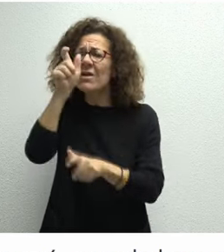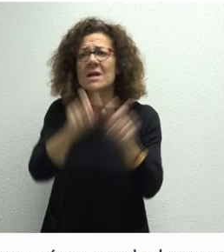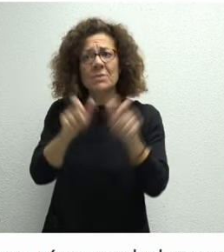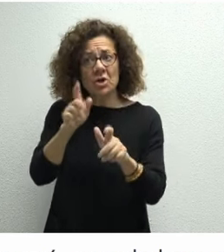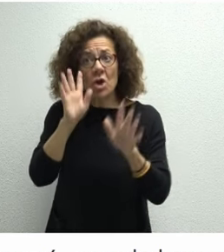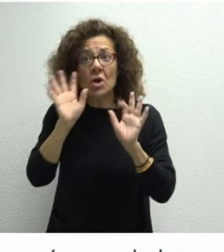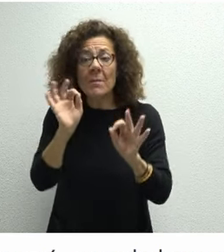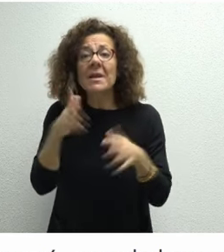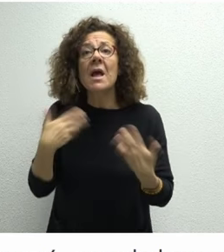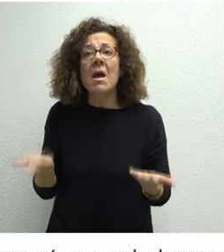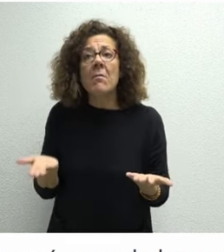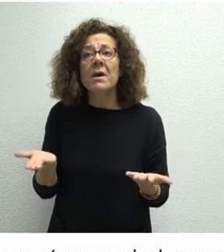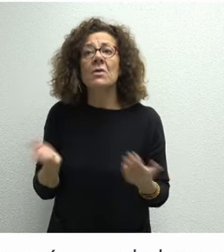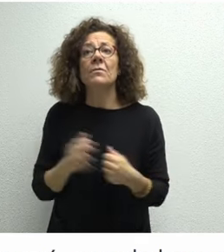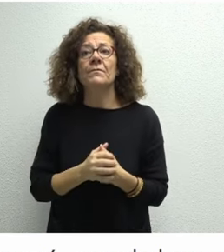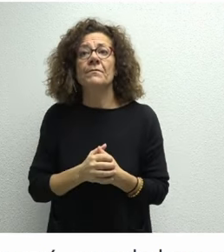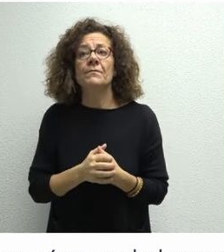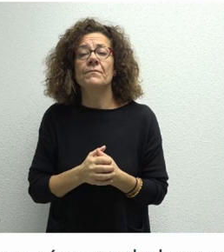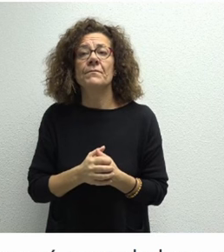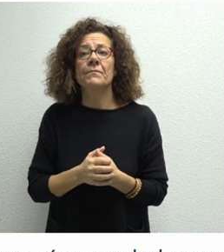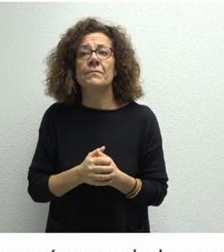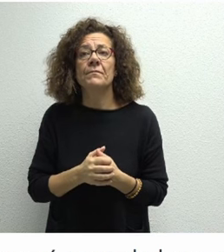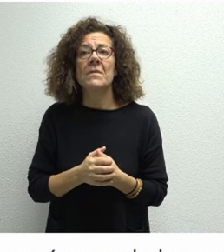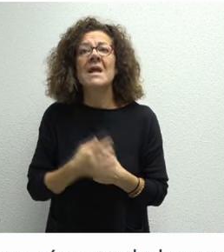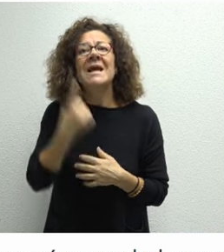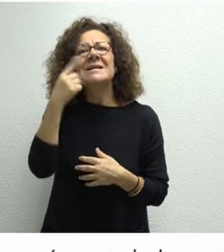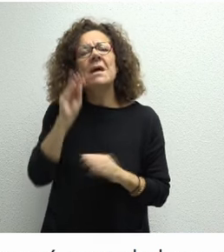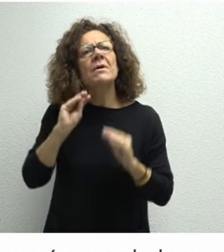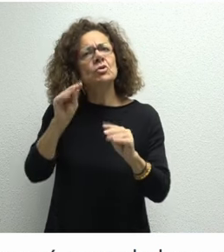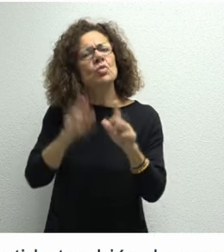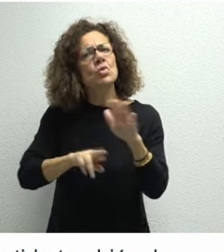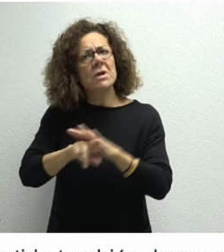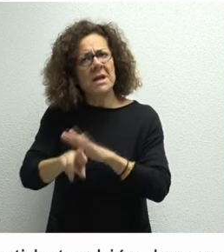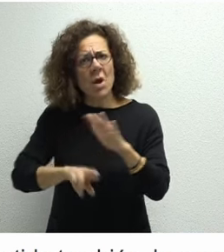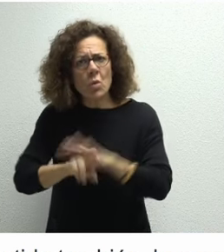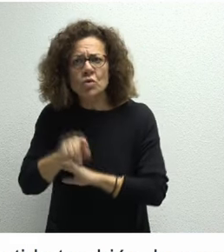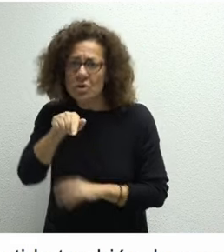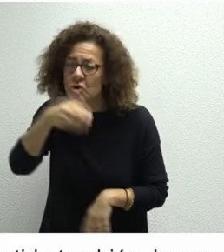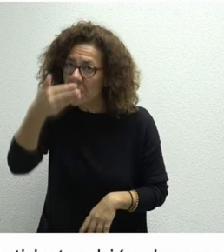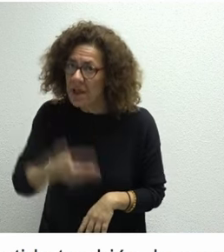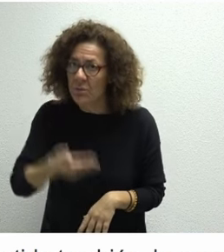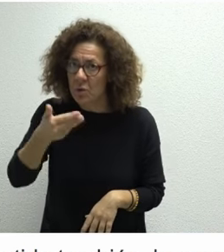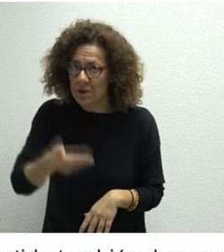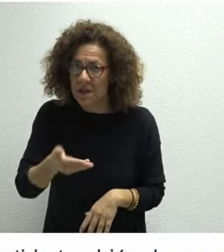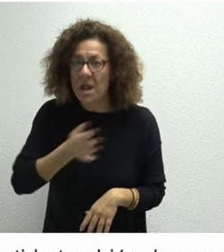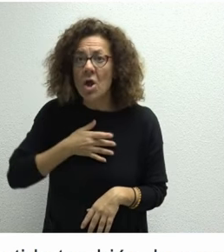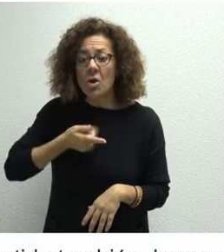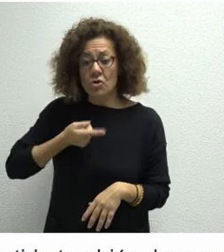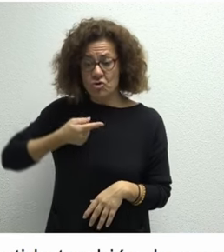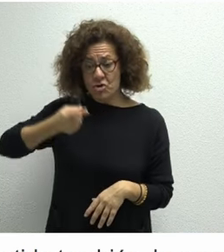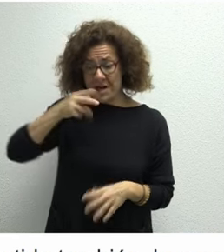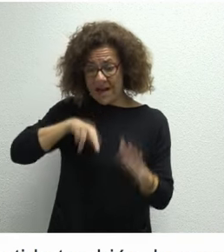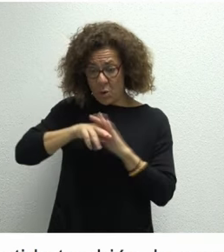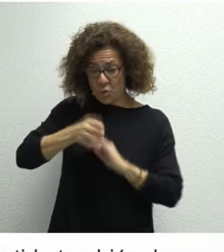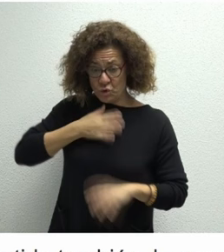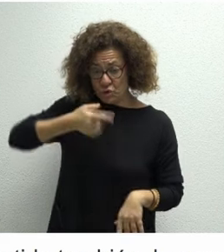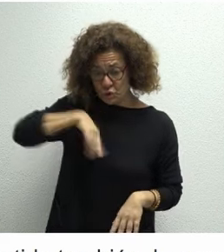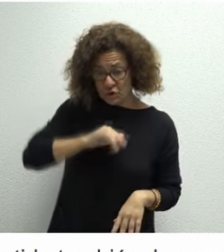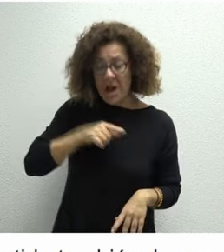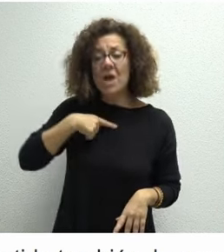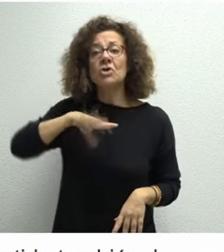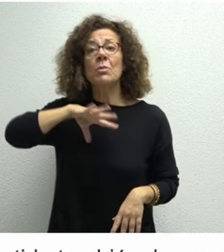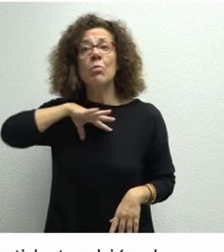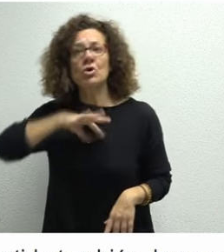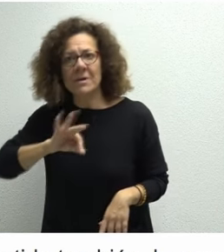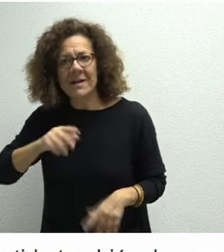supuesto ven el vaso medio lleno eh conocen sus propios recursos que es importante los que tenemos nosotros y de los que podemos disponer que nos